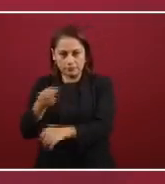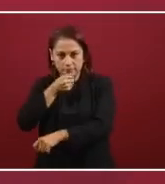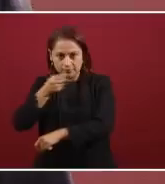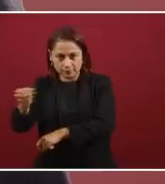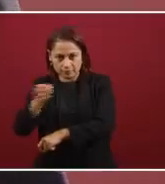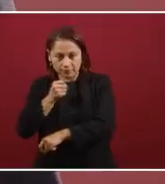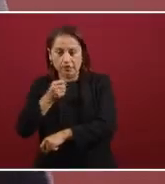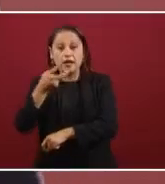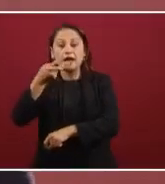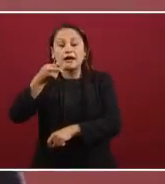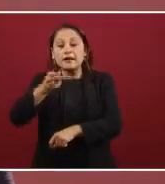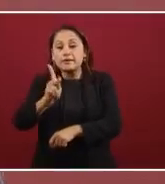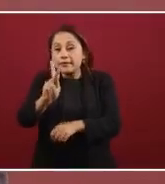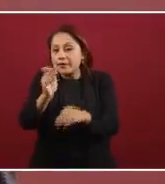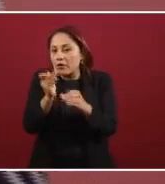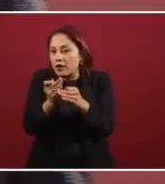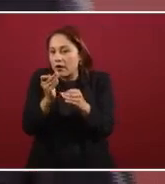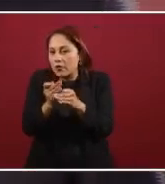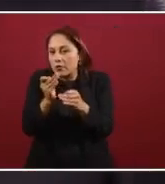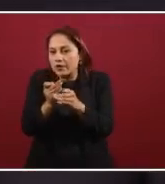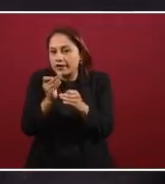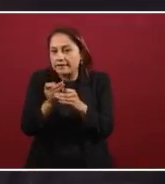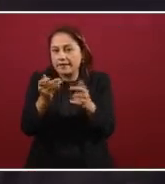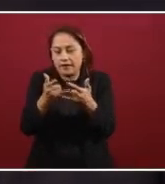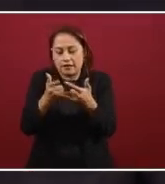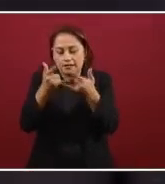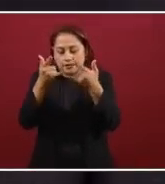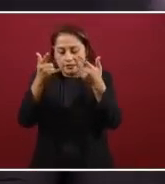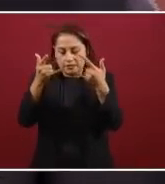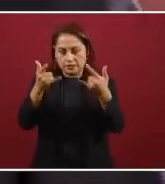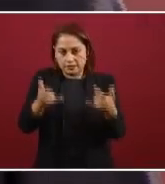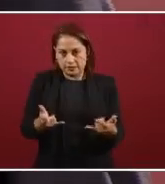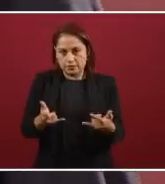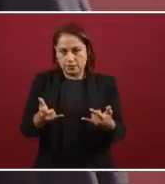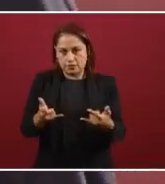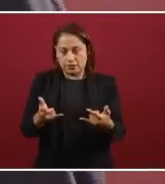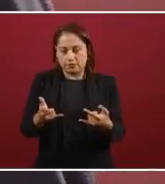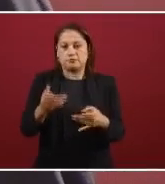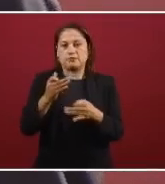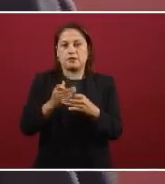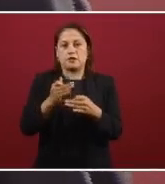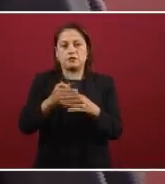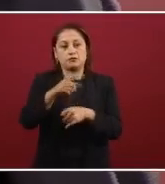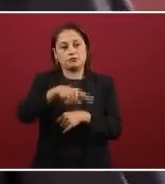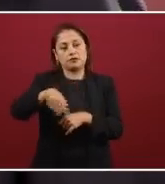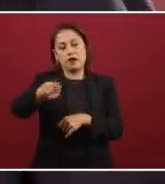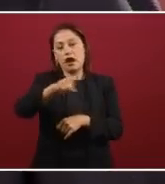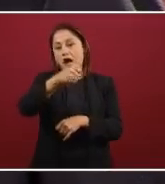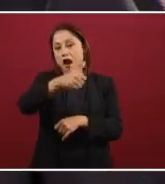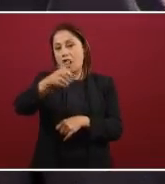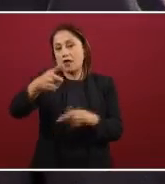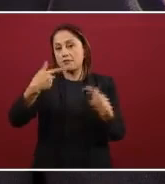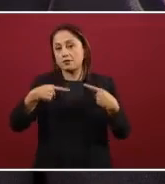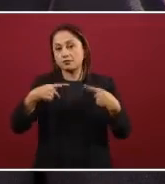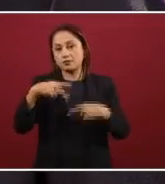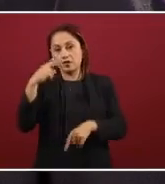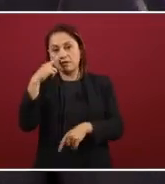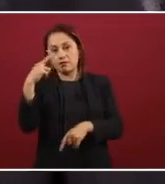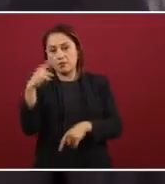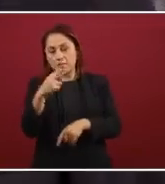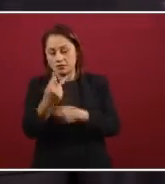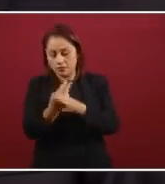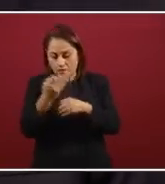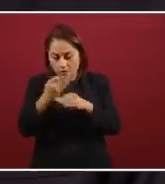dejo pues a la consideración de los que nos están escuchando y viendo, pienso